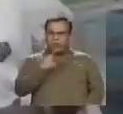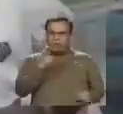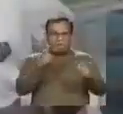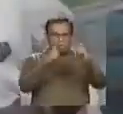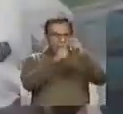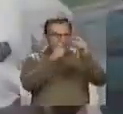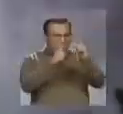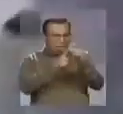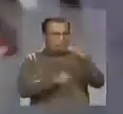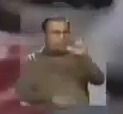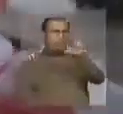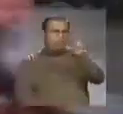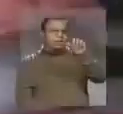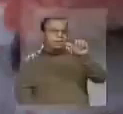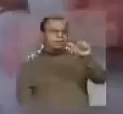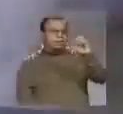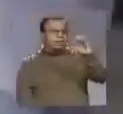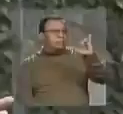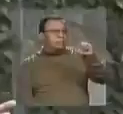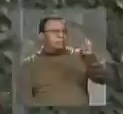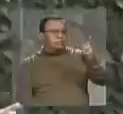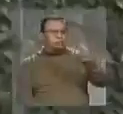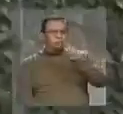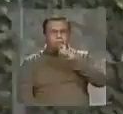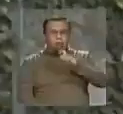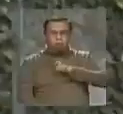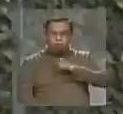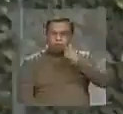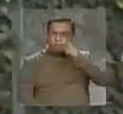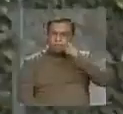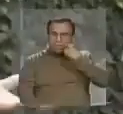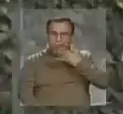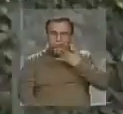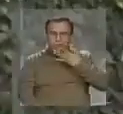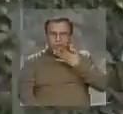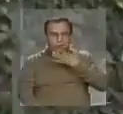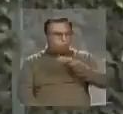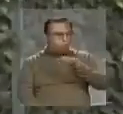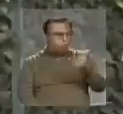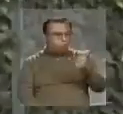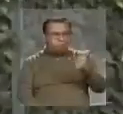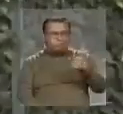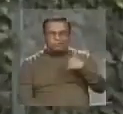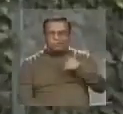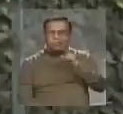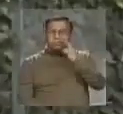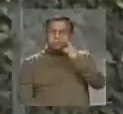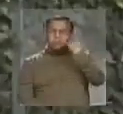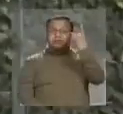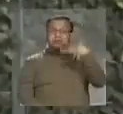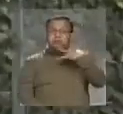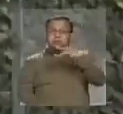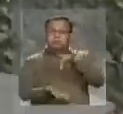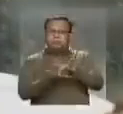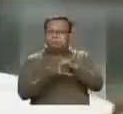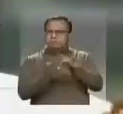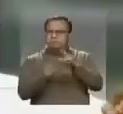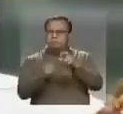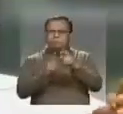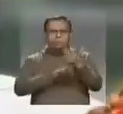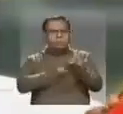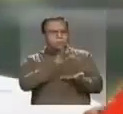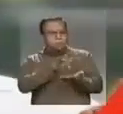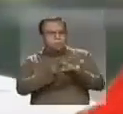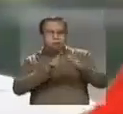esa palabra racismo, esa discriminación, y llegar acá y lo primero que encontrar el racismo, subirse a